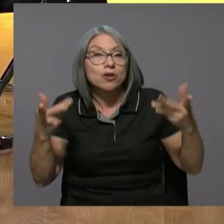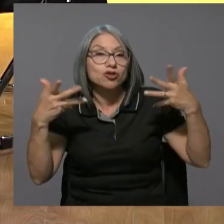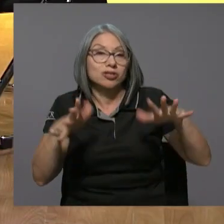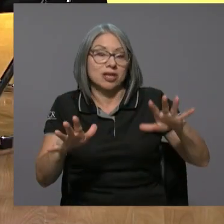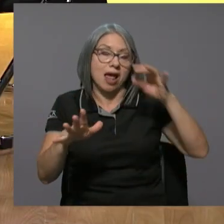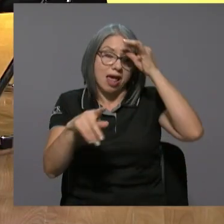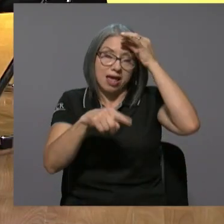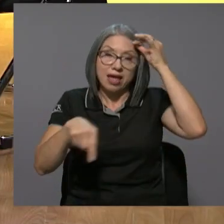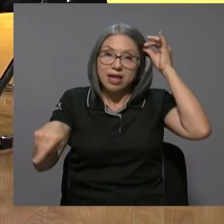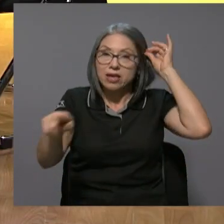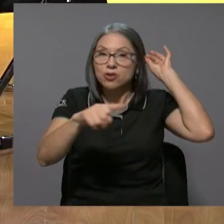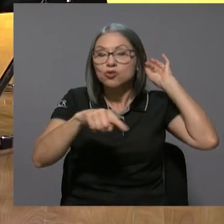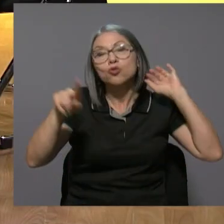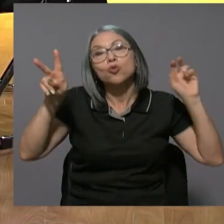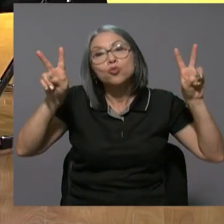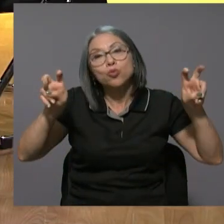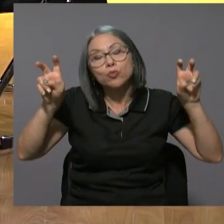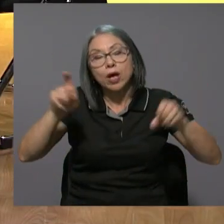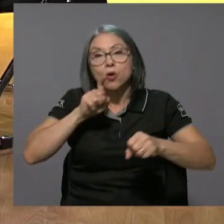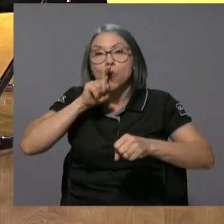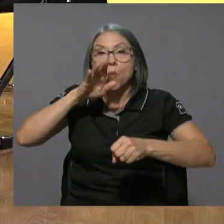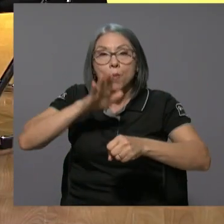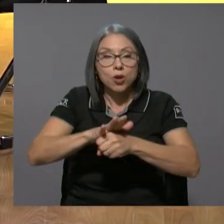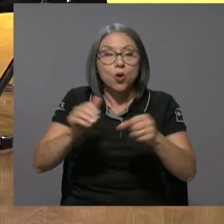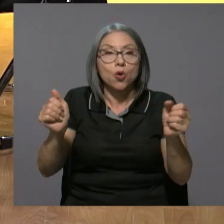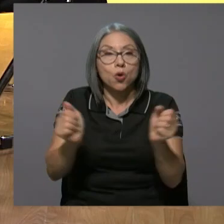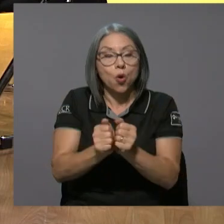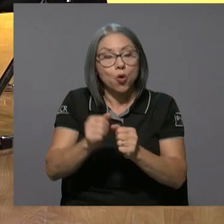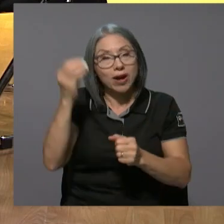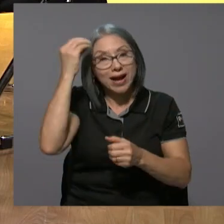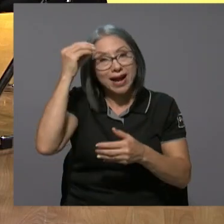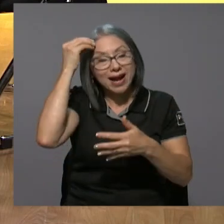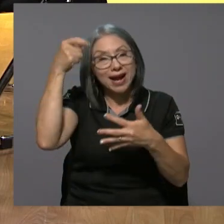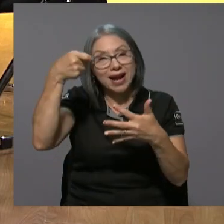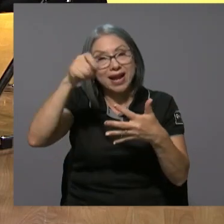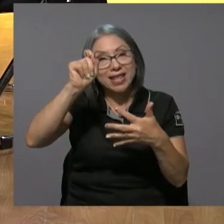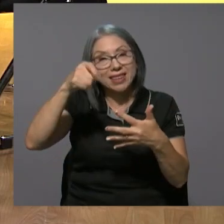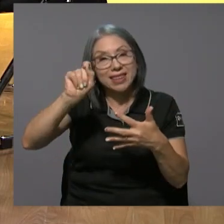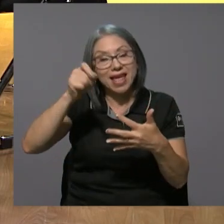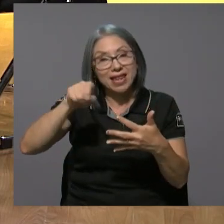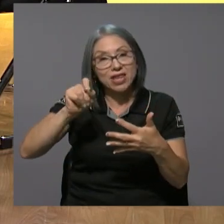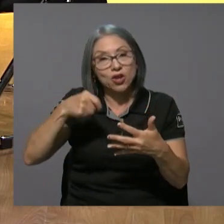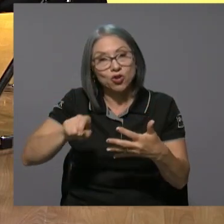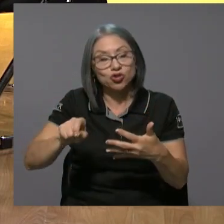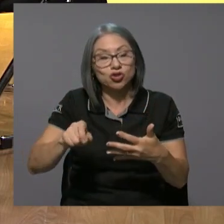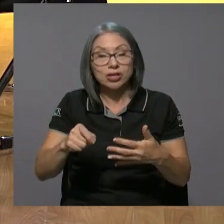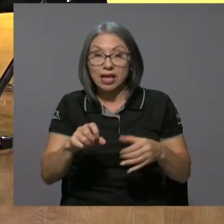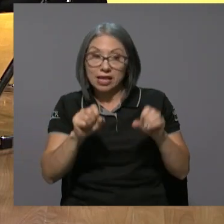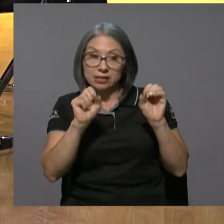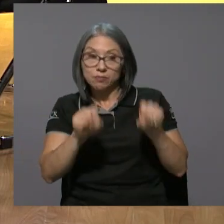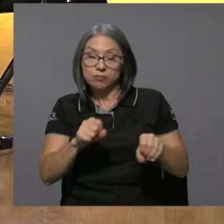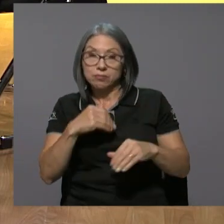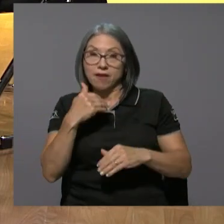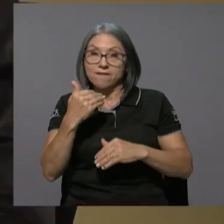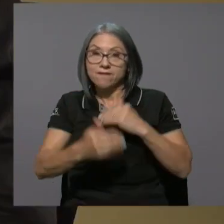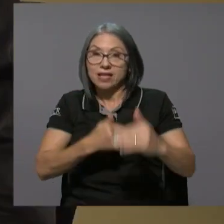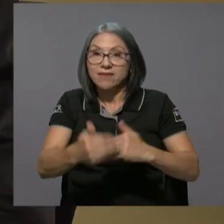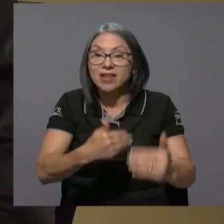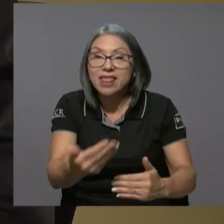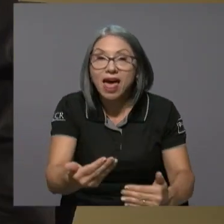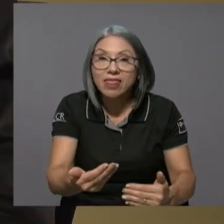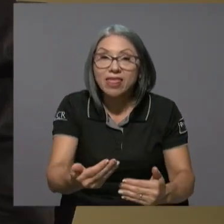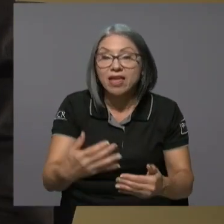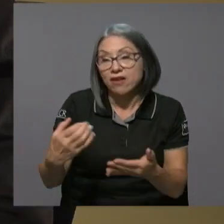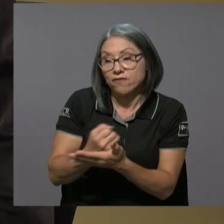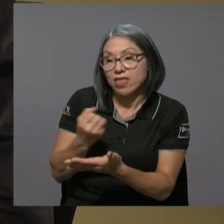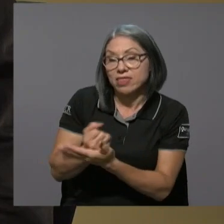que ya ese estudio cumplió con los criterios digamos, de factibilidad, de rentabilidad